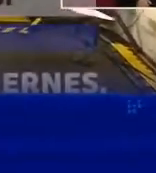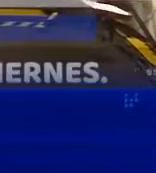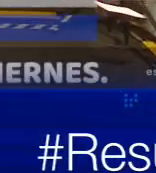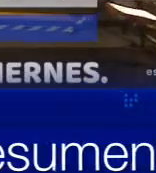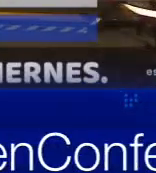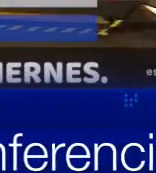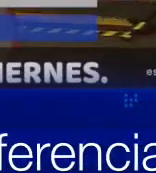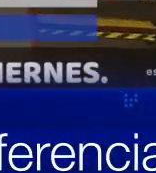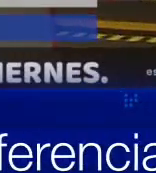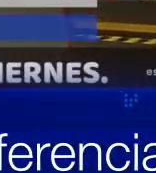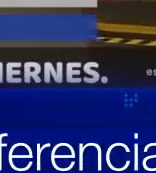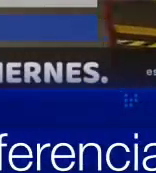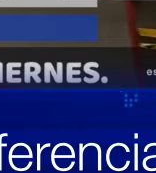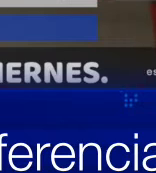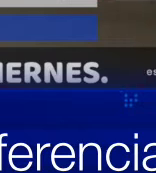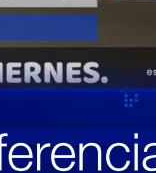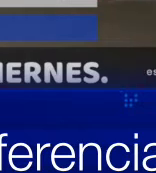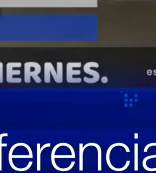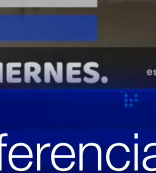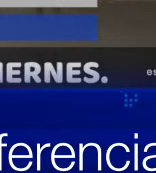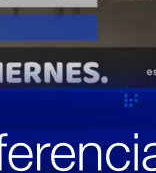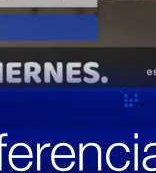Buenos días, buenas tardes.